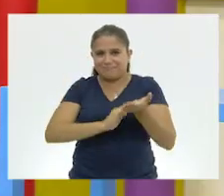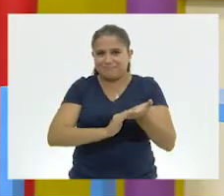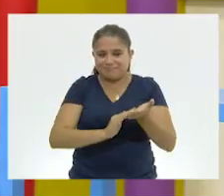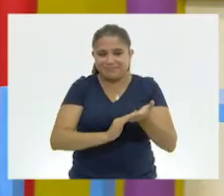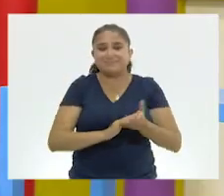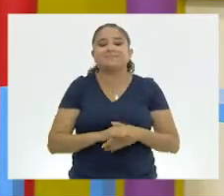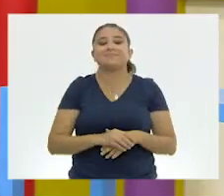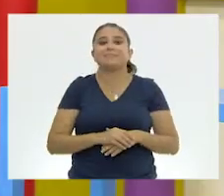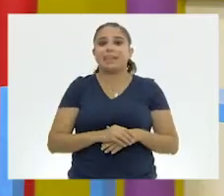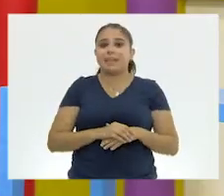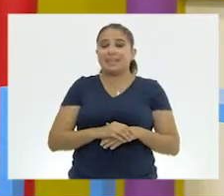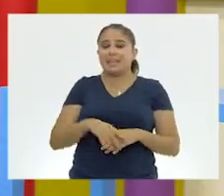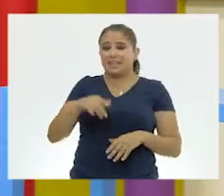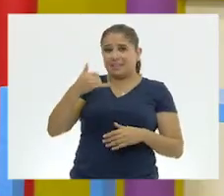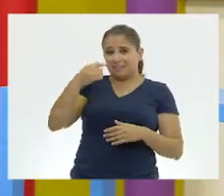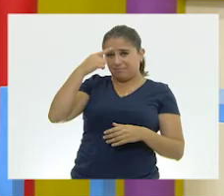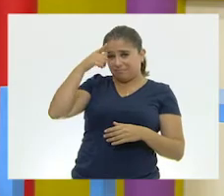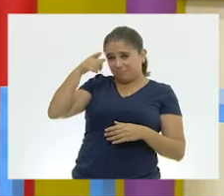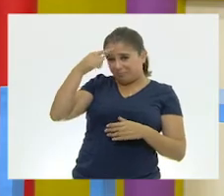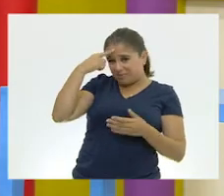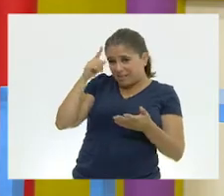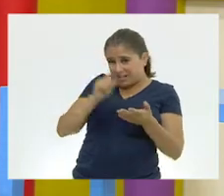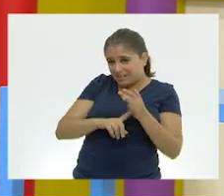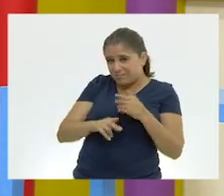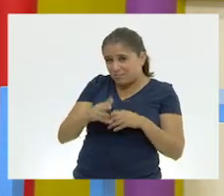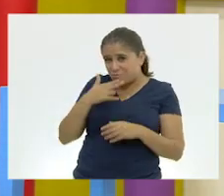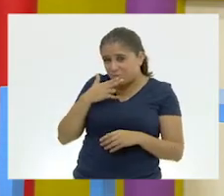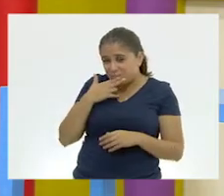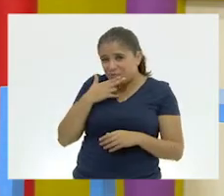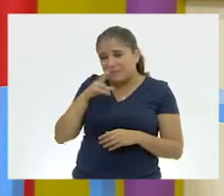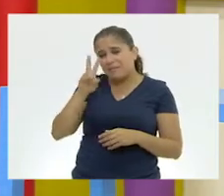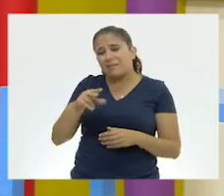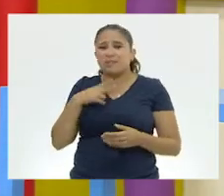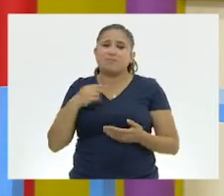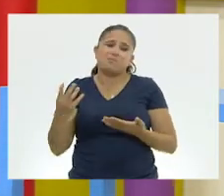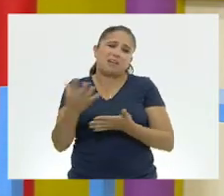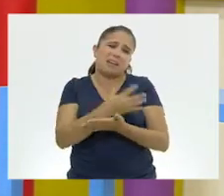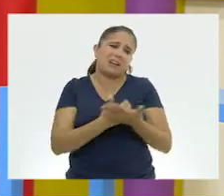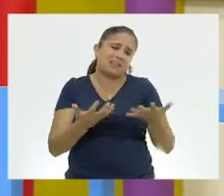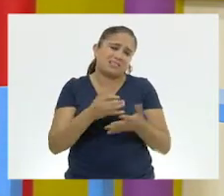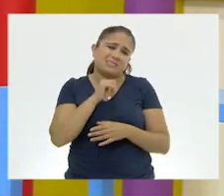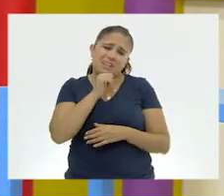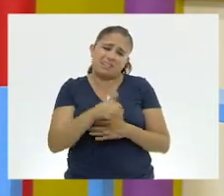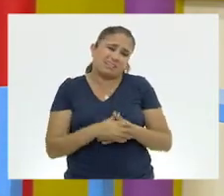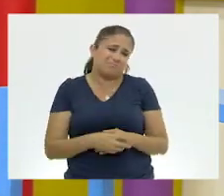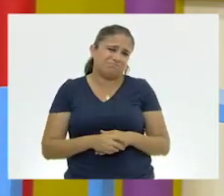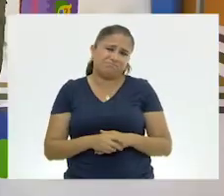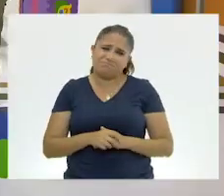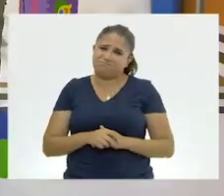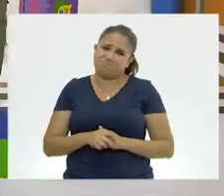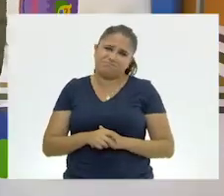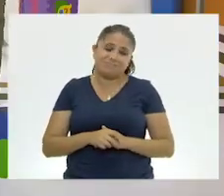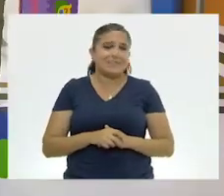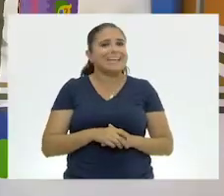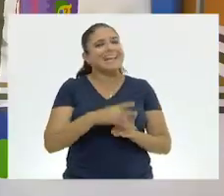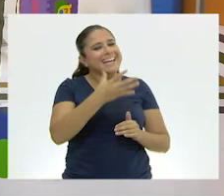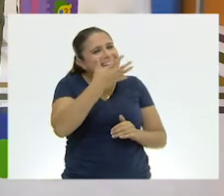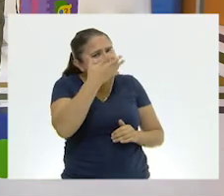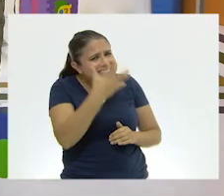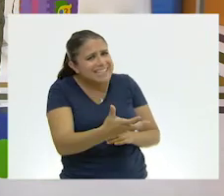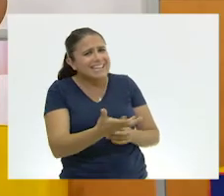¿Y crees que funcione? La verdad, yo no tengo muchas ganas de hacer nada. ¿En